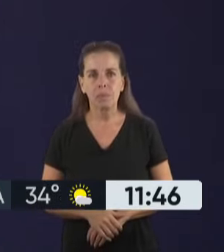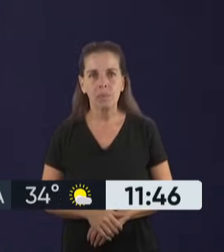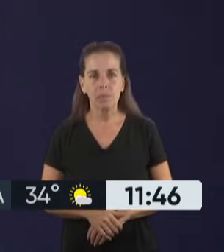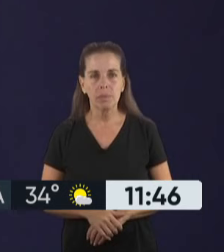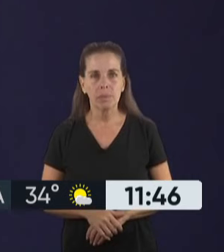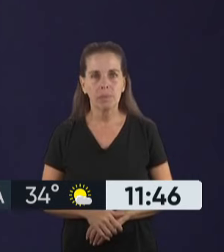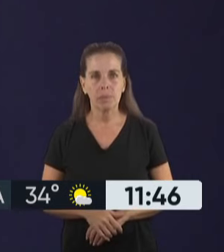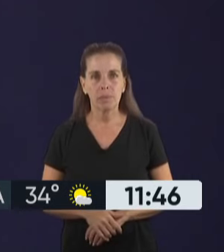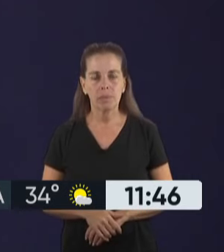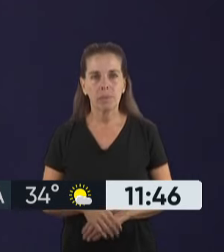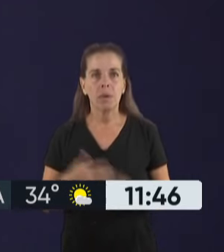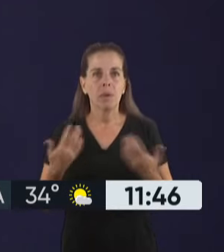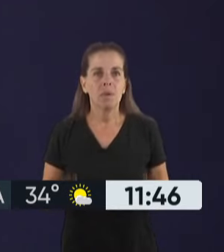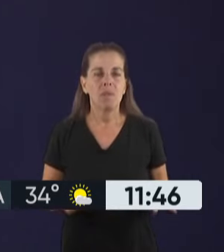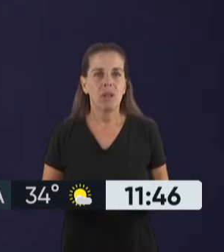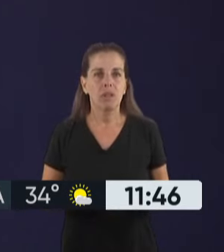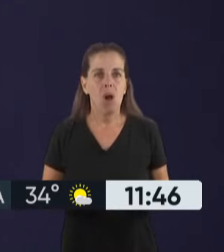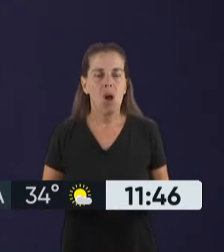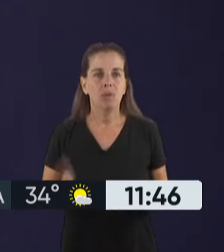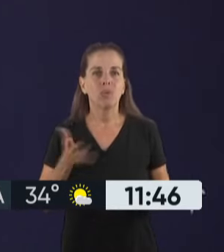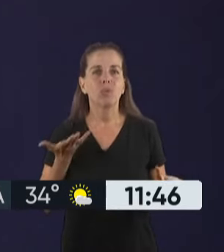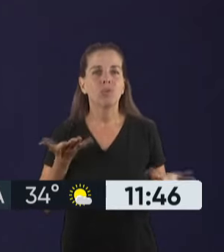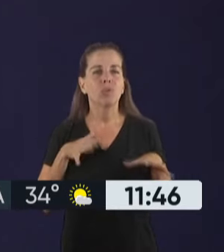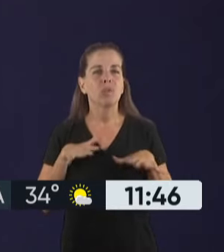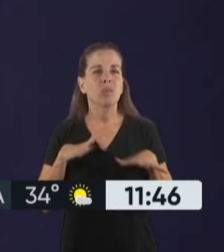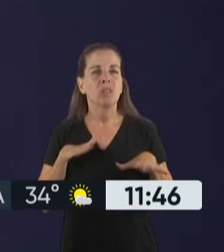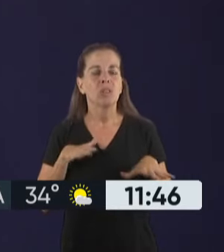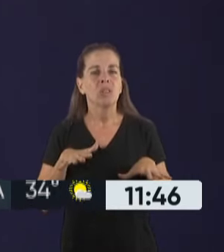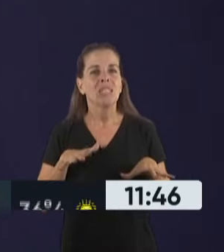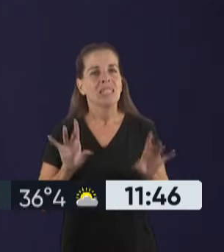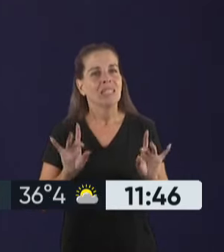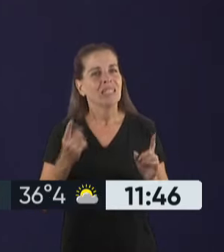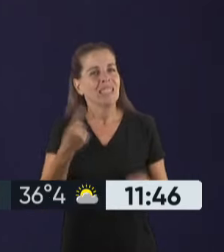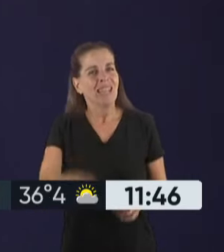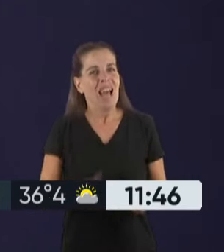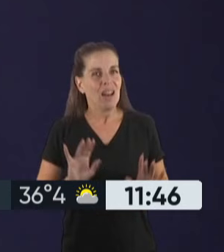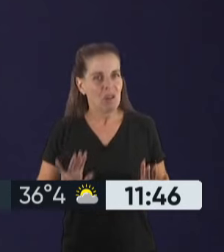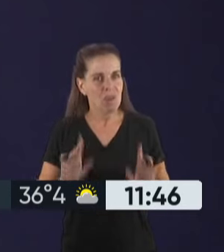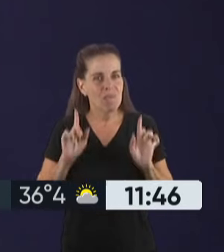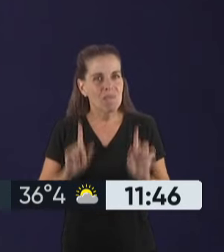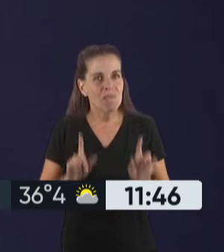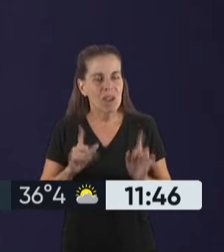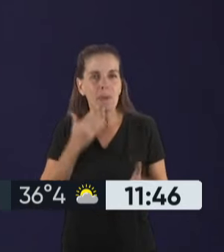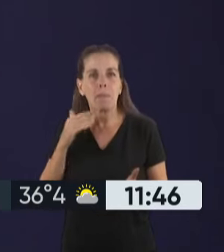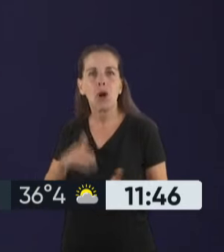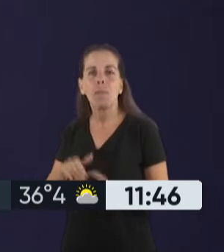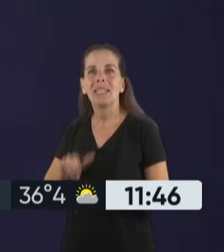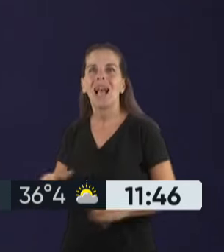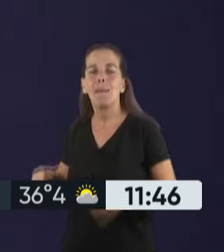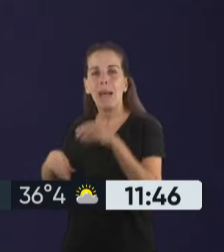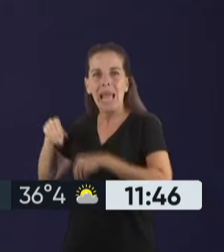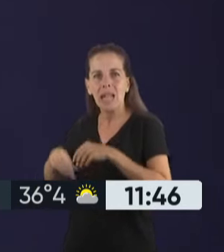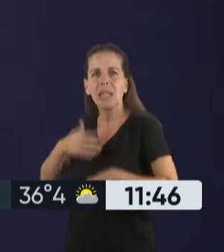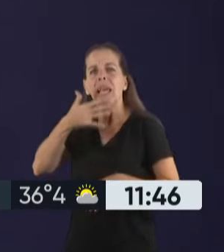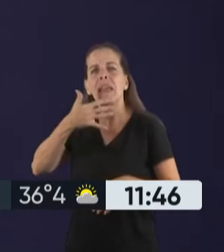Eh Así que es un es un escenario extraño el que se cumplan con las con lo que se prometió en